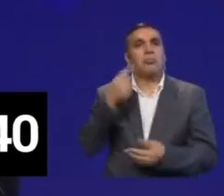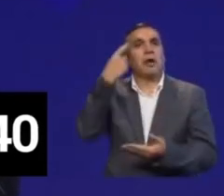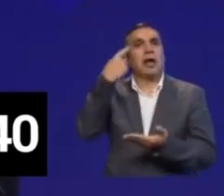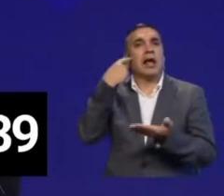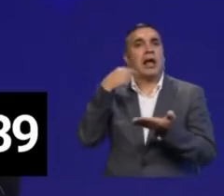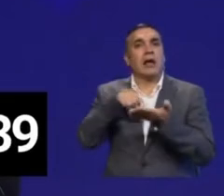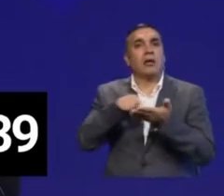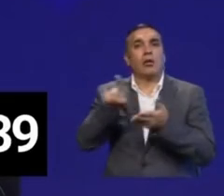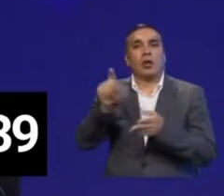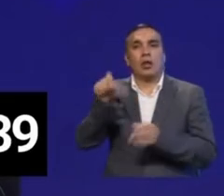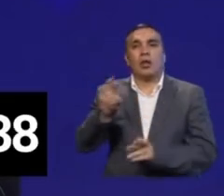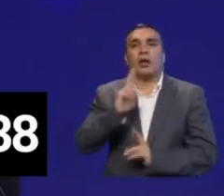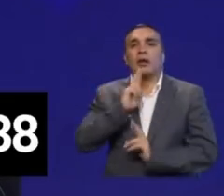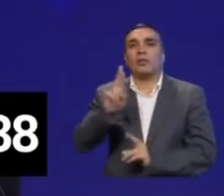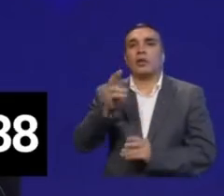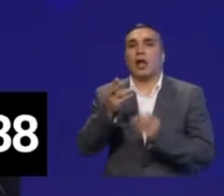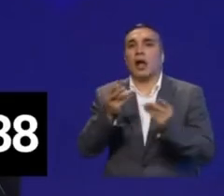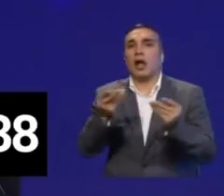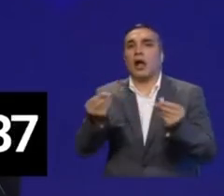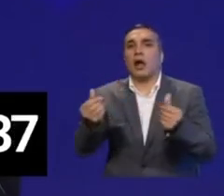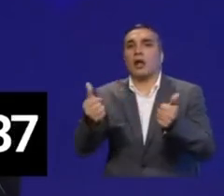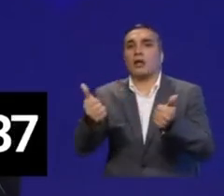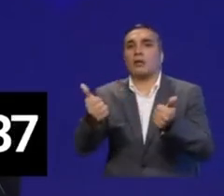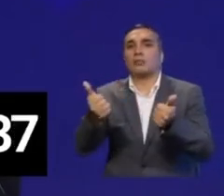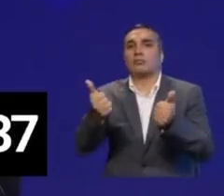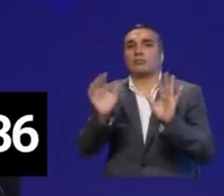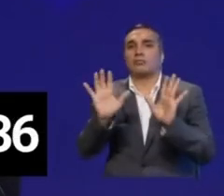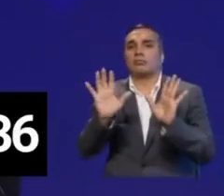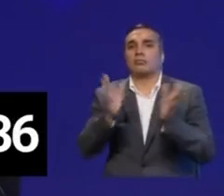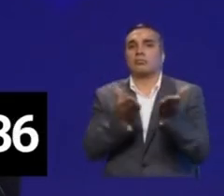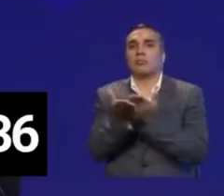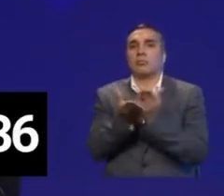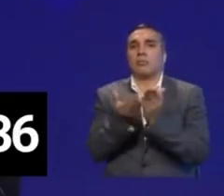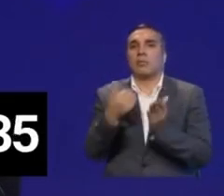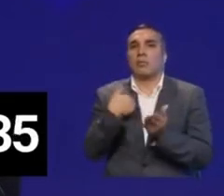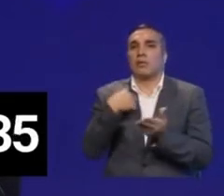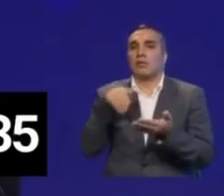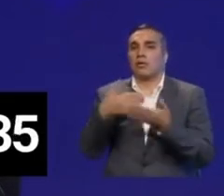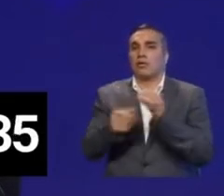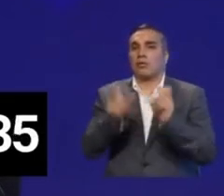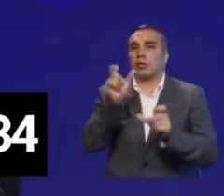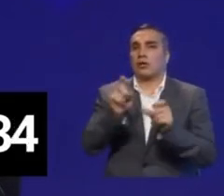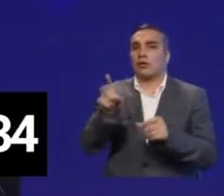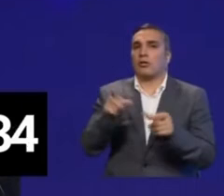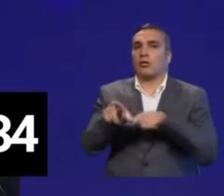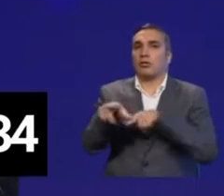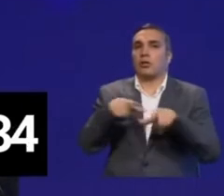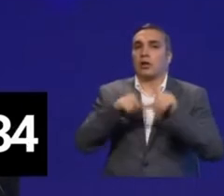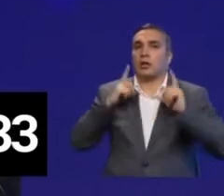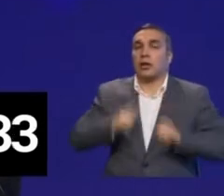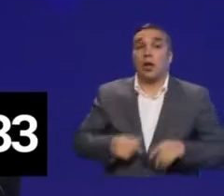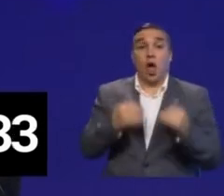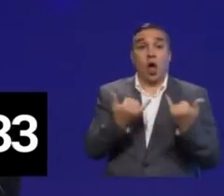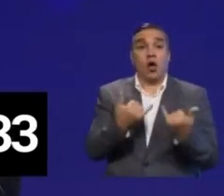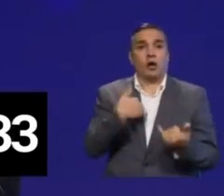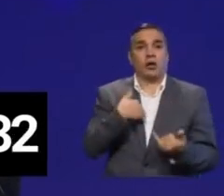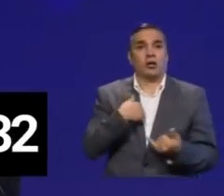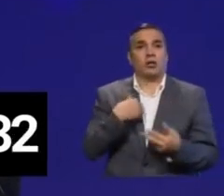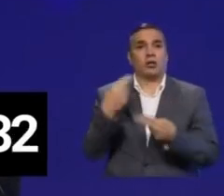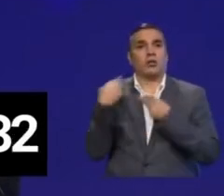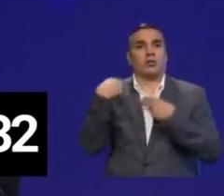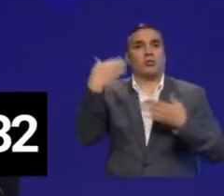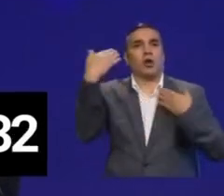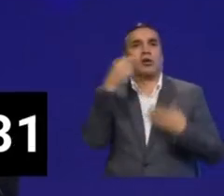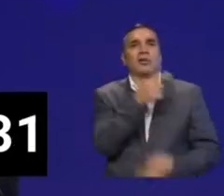por la calidad y la oportunidad del precio de los servicios que se dan a los usuarios del sector de salud, que hoy por hoy están en las manos de los